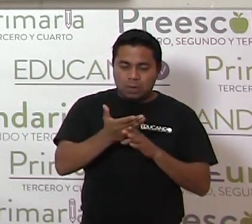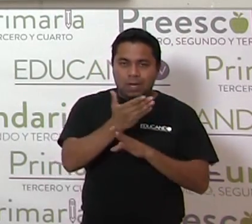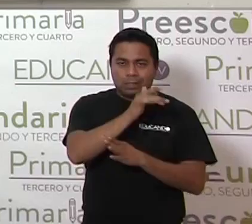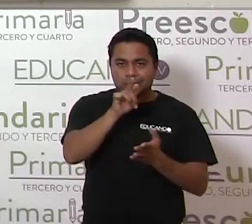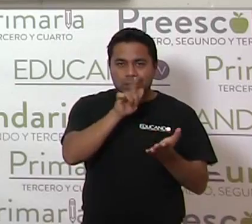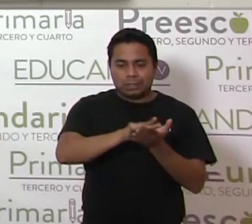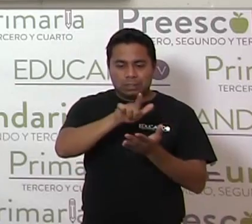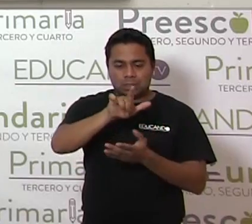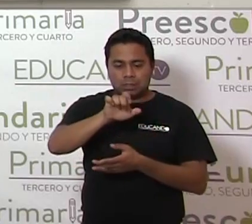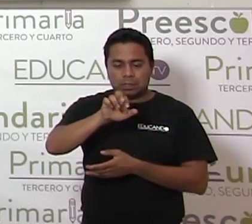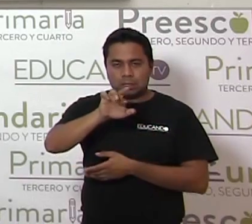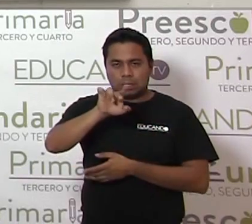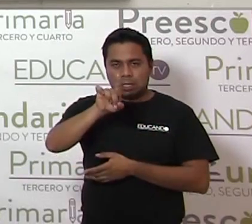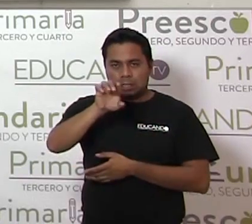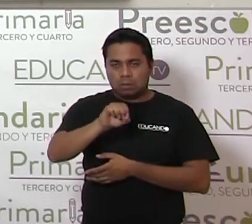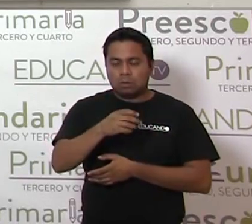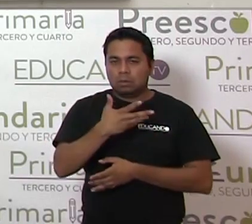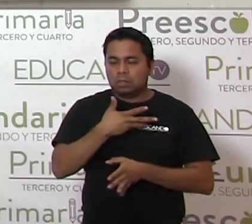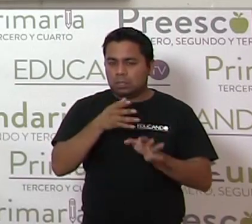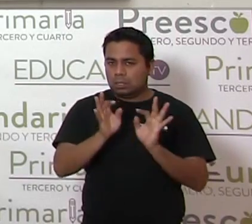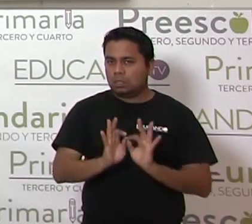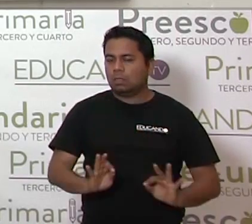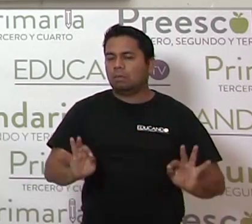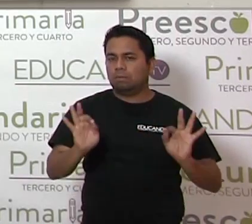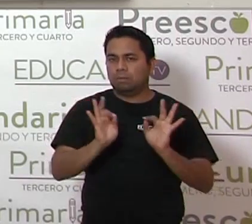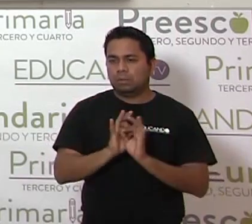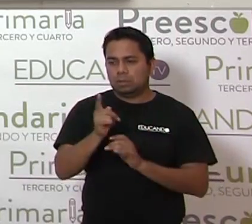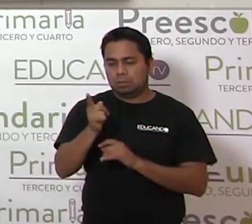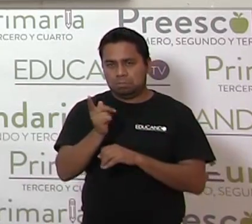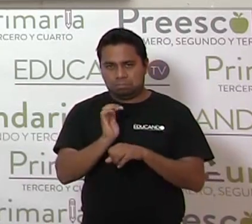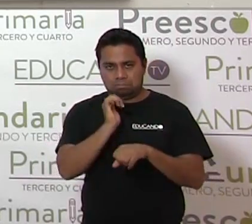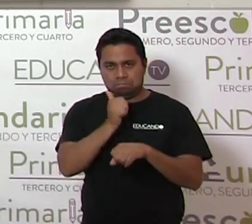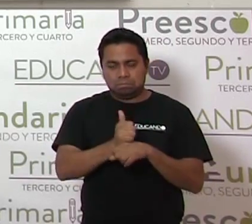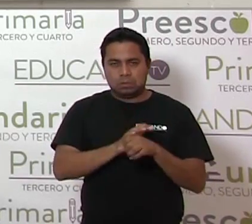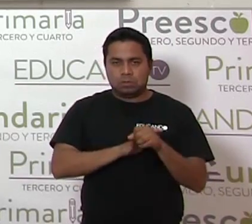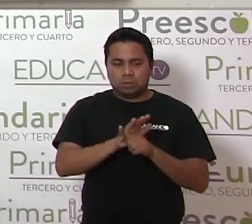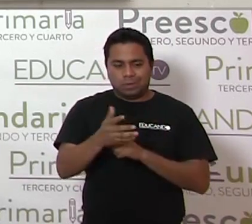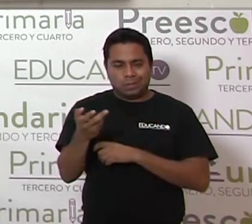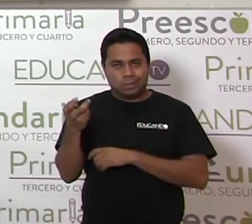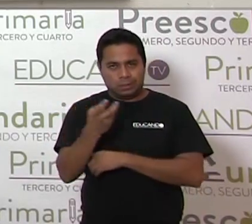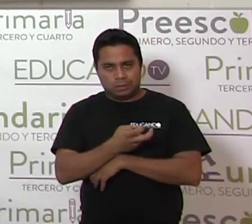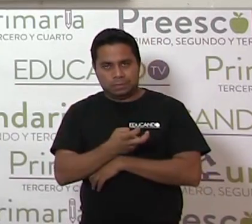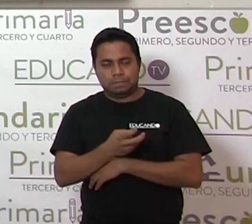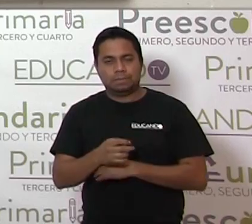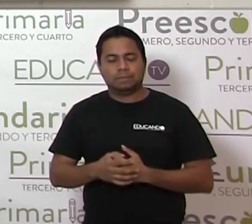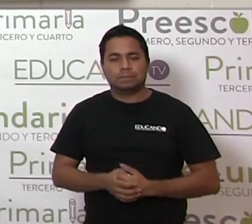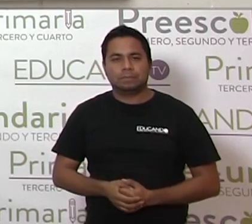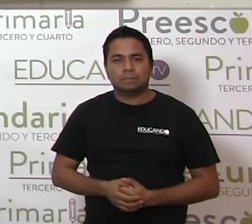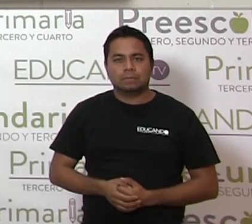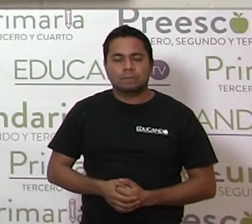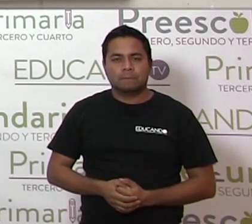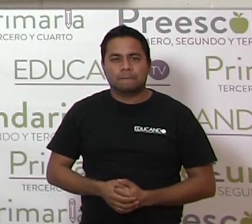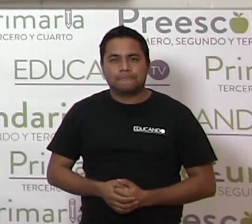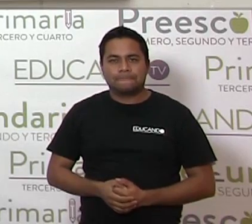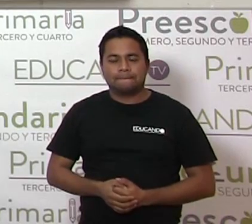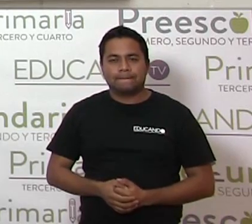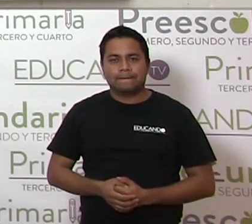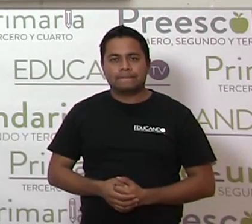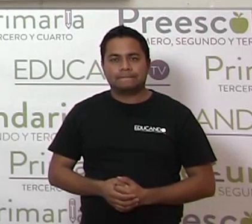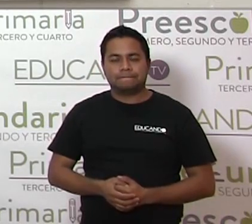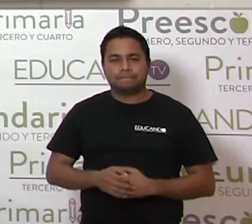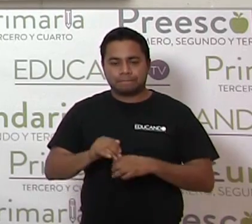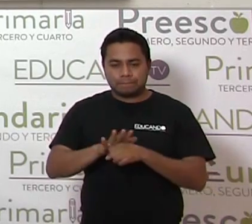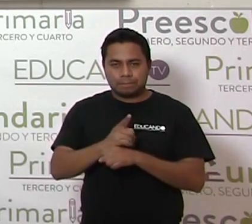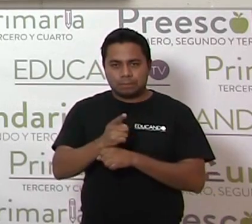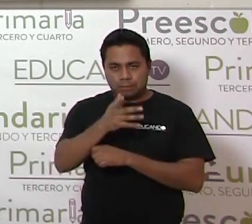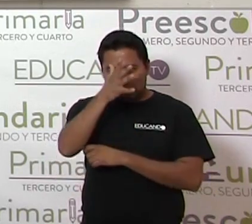Bien, es muy importante que definamos esta parte, porque las